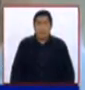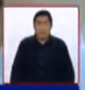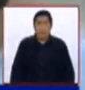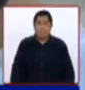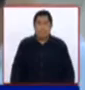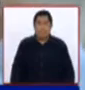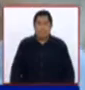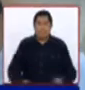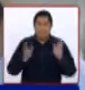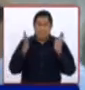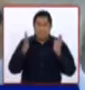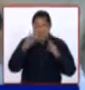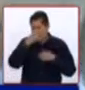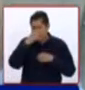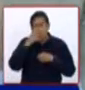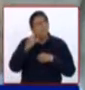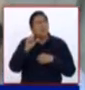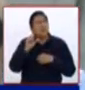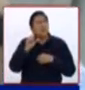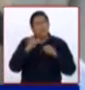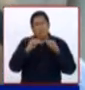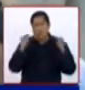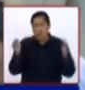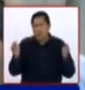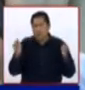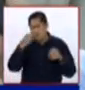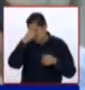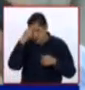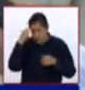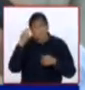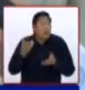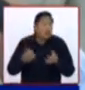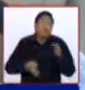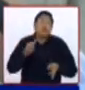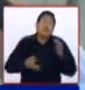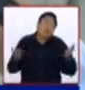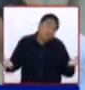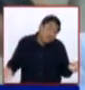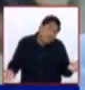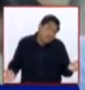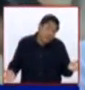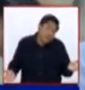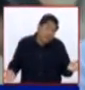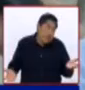Es un negro, parece un Subaru negro, que se haga justicia,